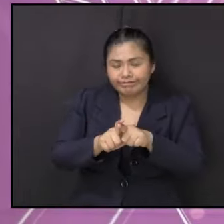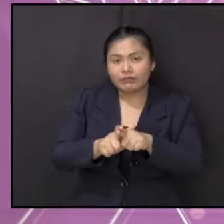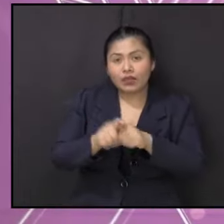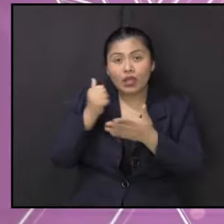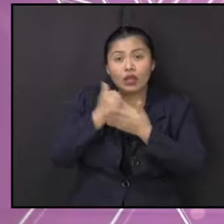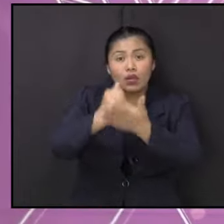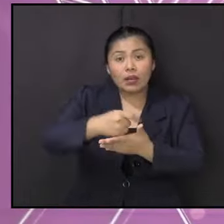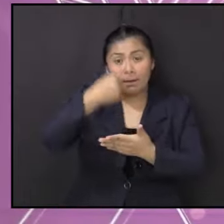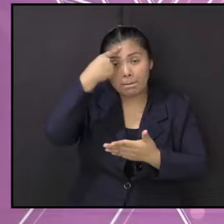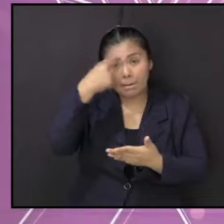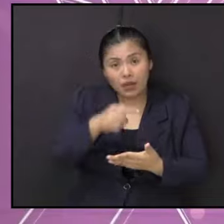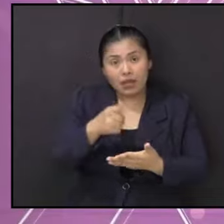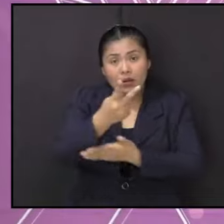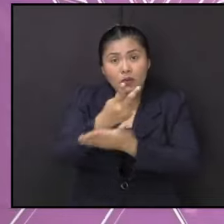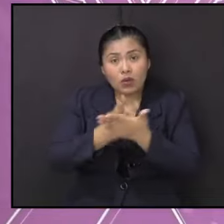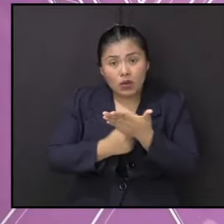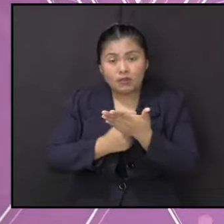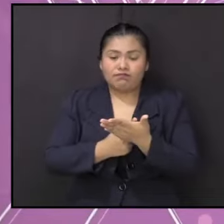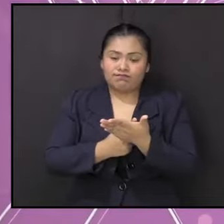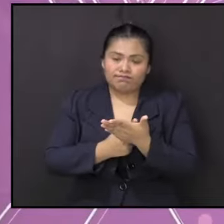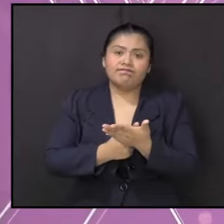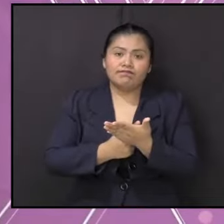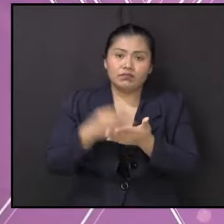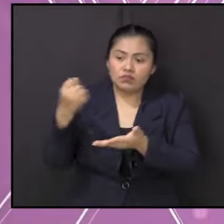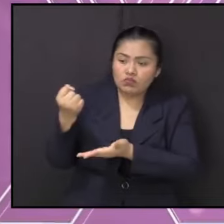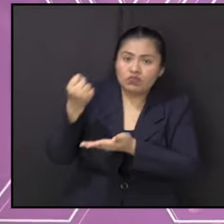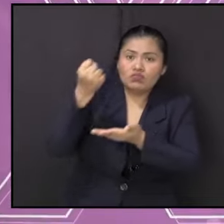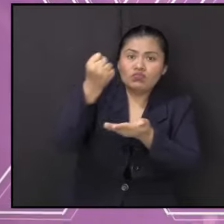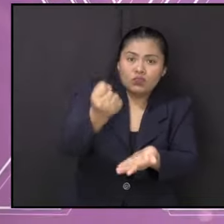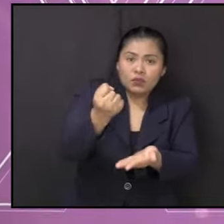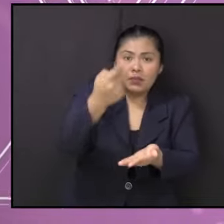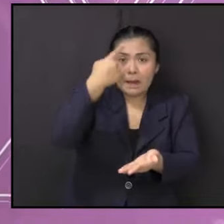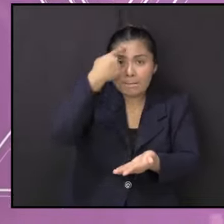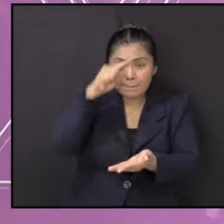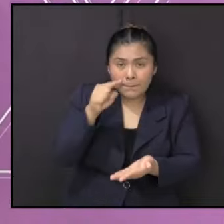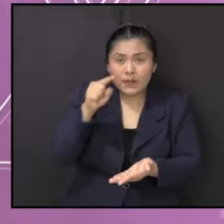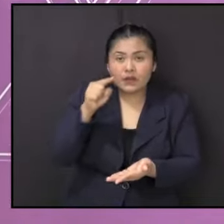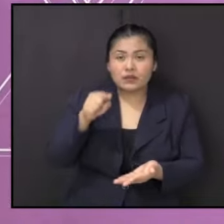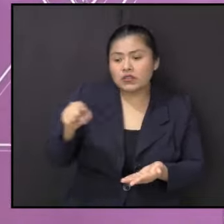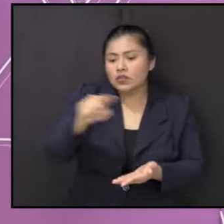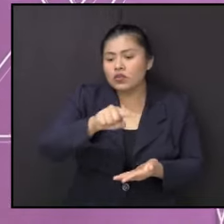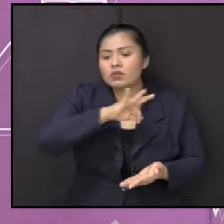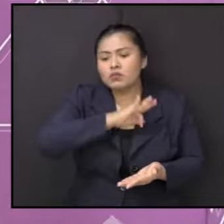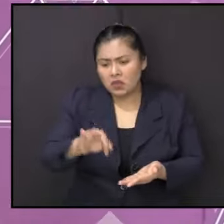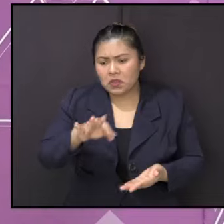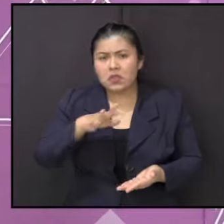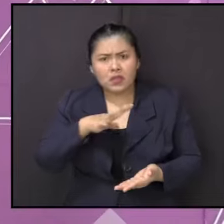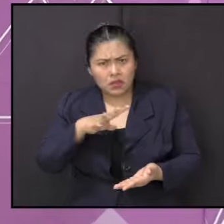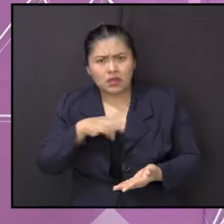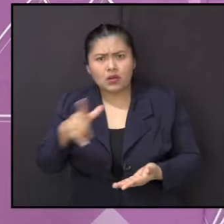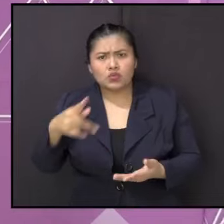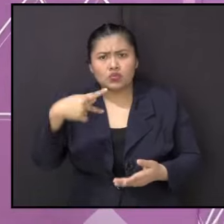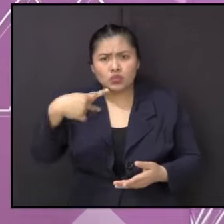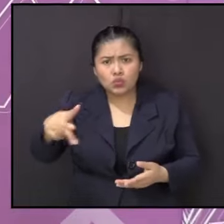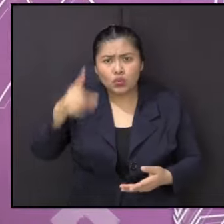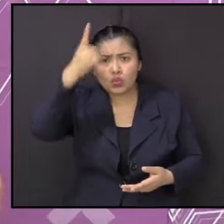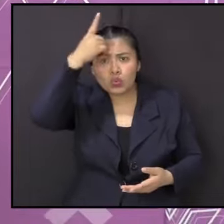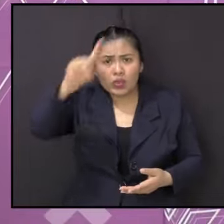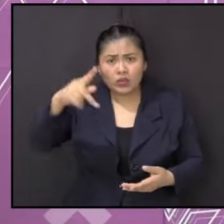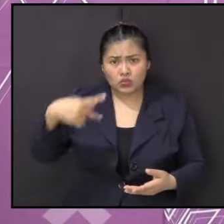de programas subsidios para que ellos puedan otorgar, puedan tener un patrimonio lento pero seguro.